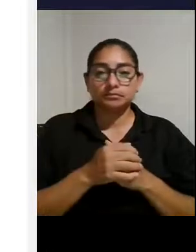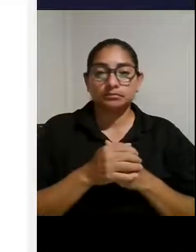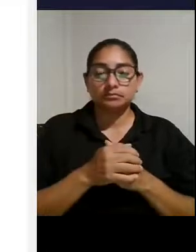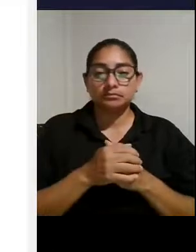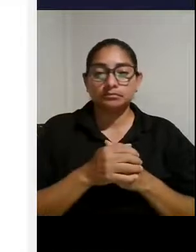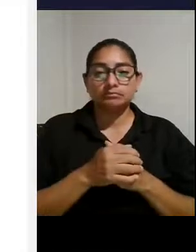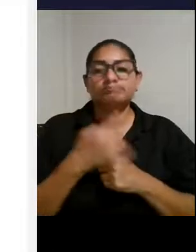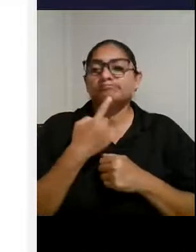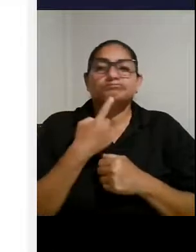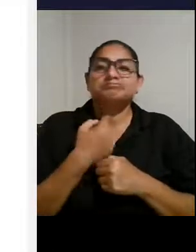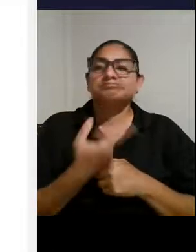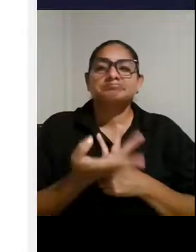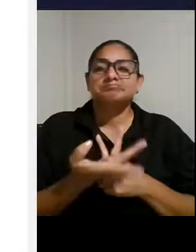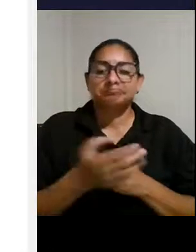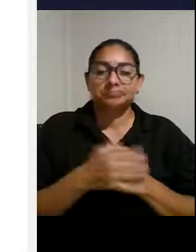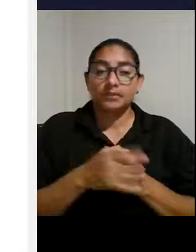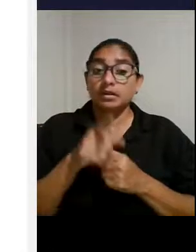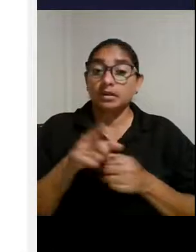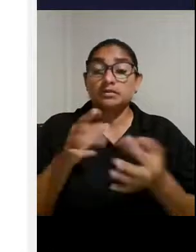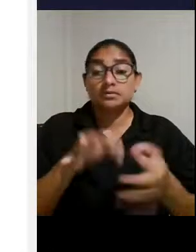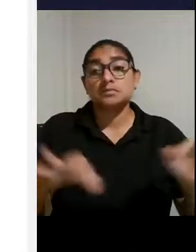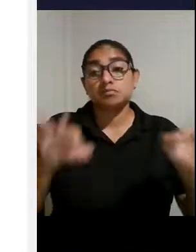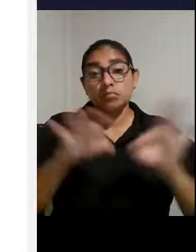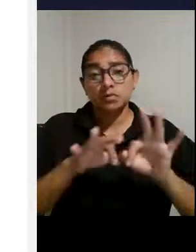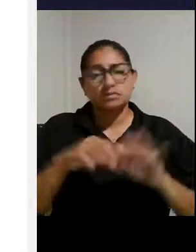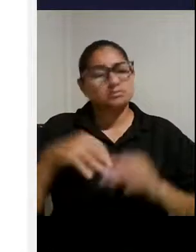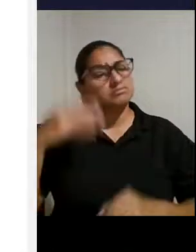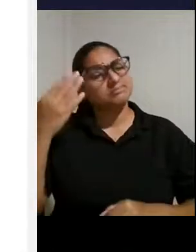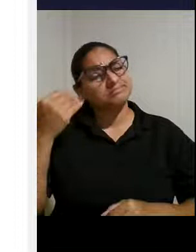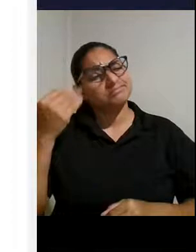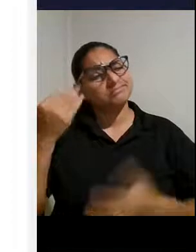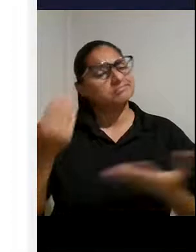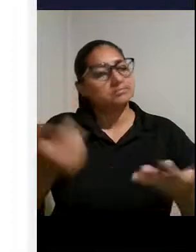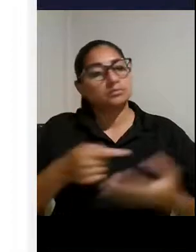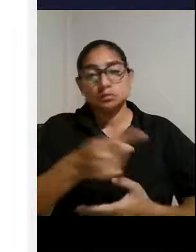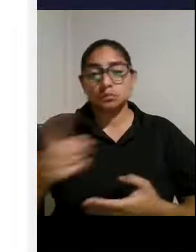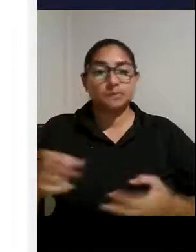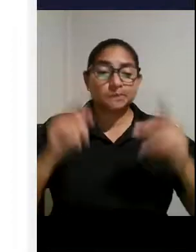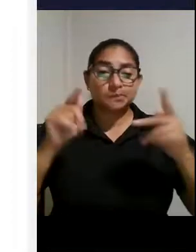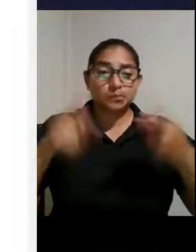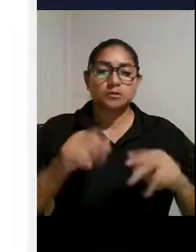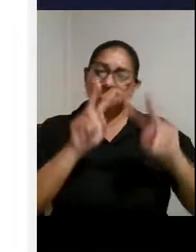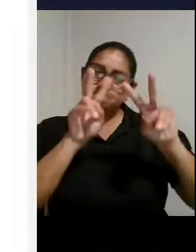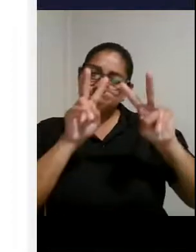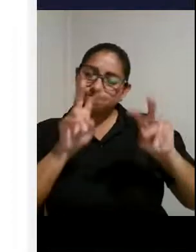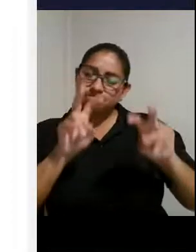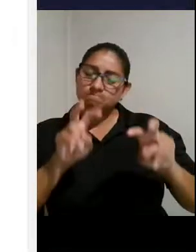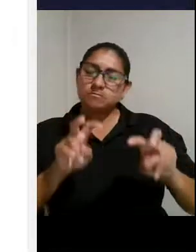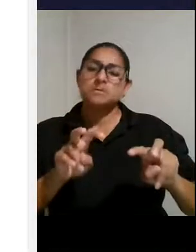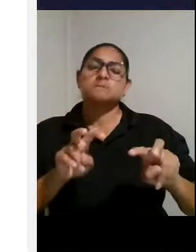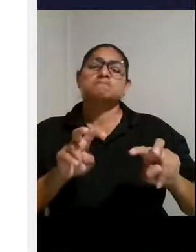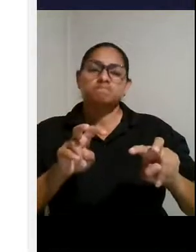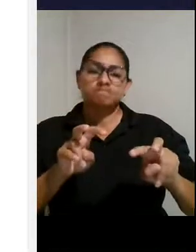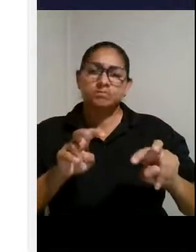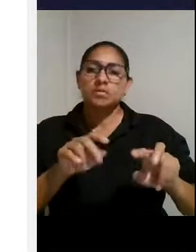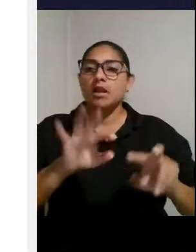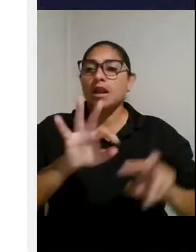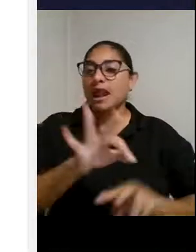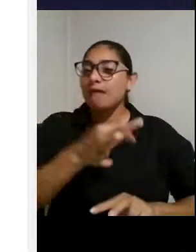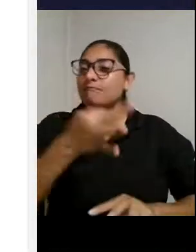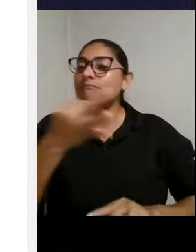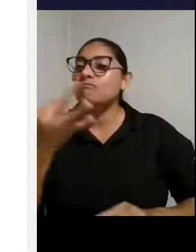nos dicen que esto es importante porque usted puede eh, analizar el comportamiento que